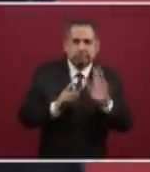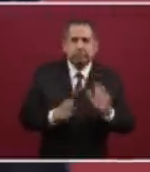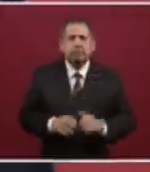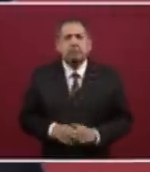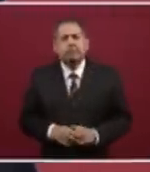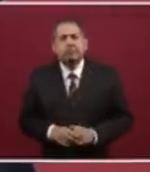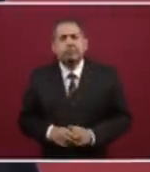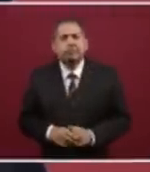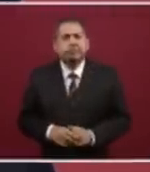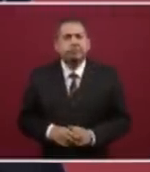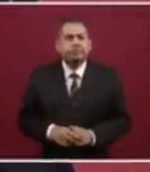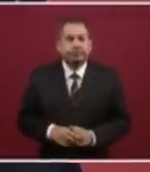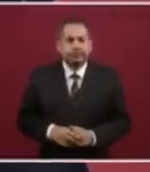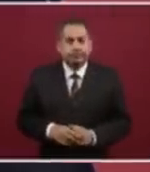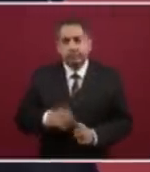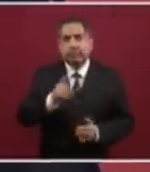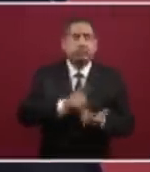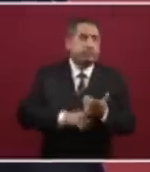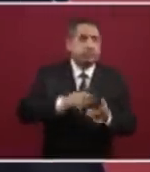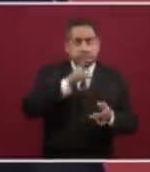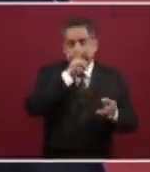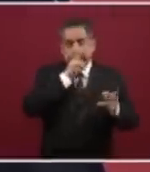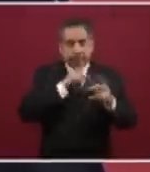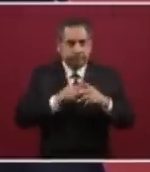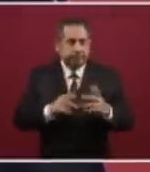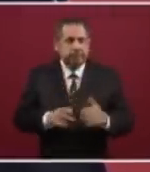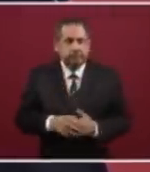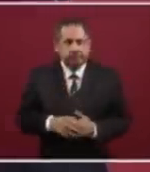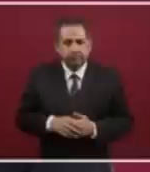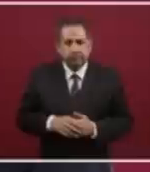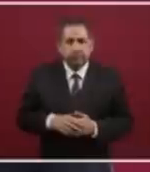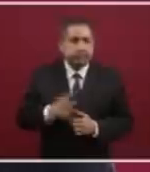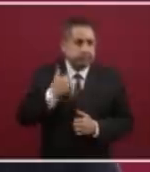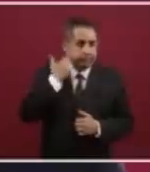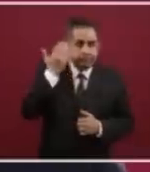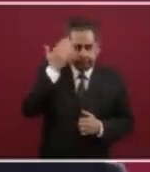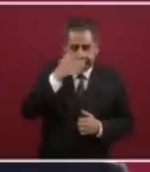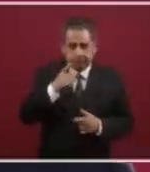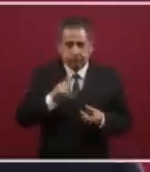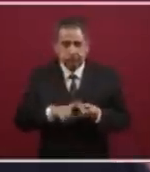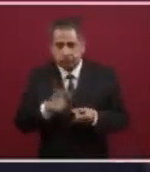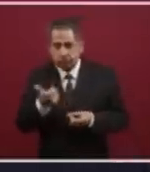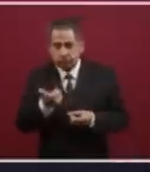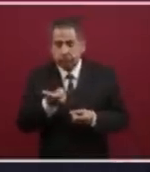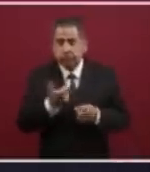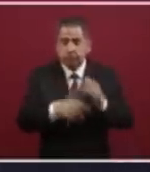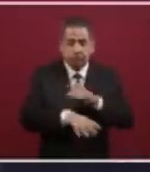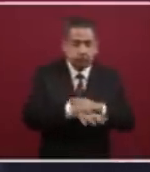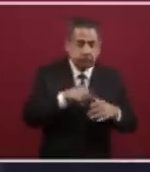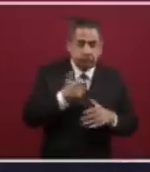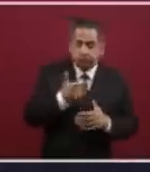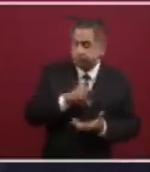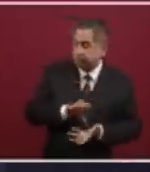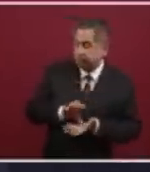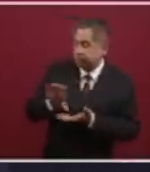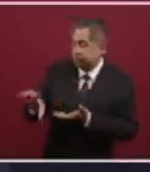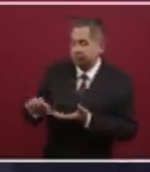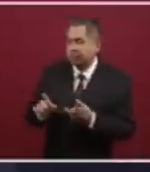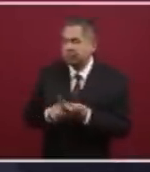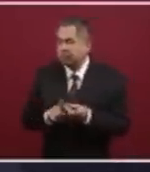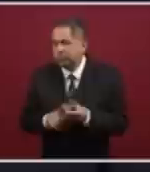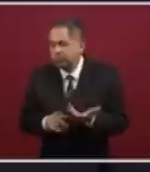corrupción tolerada en el país, al plan de austeridad republicana y al dinero que se recibirá por la venta del que fuera el avión